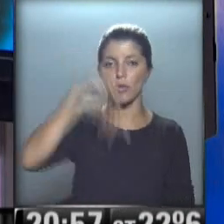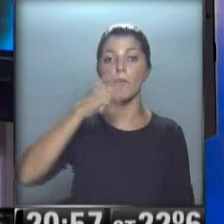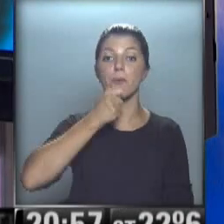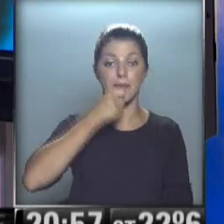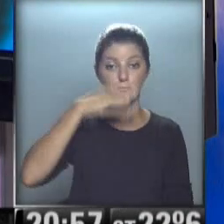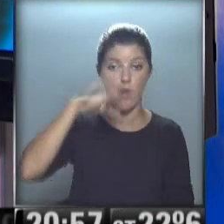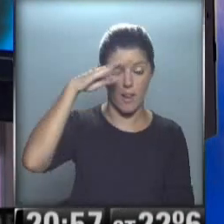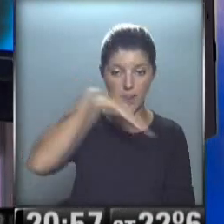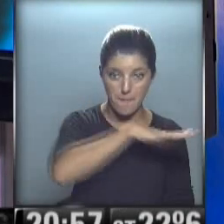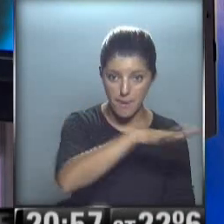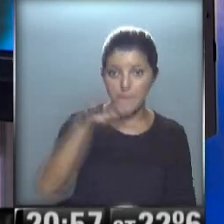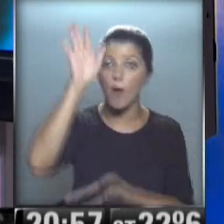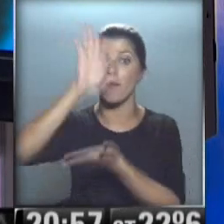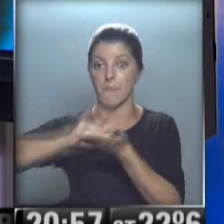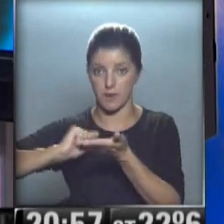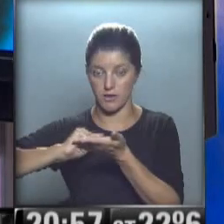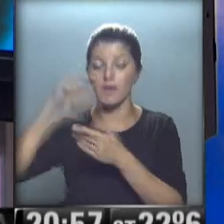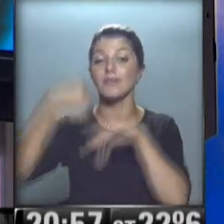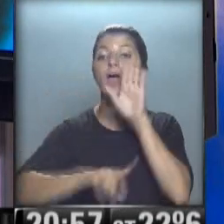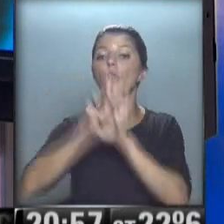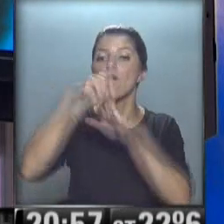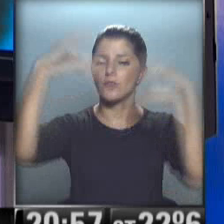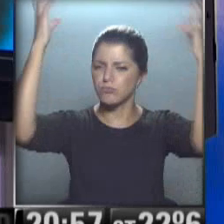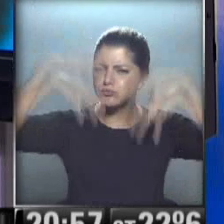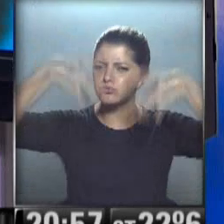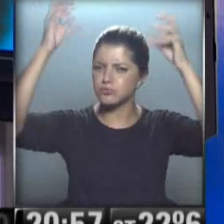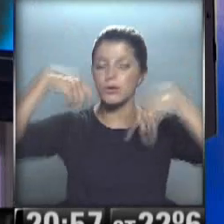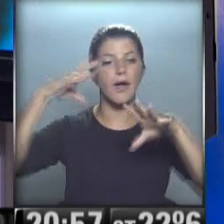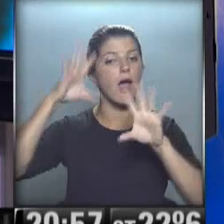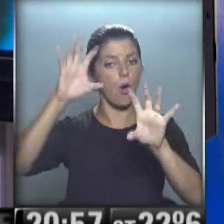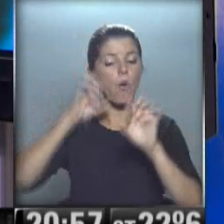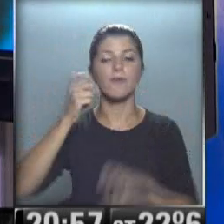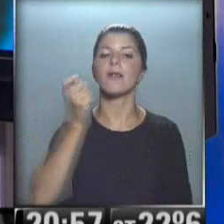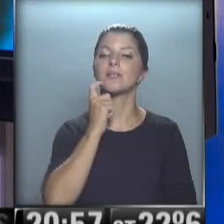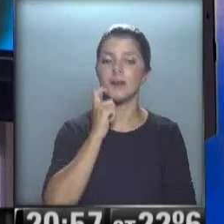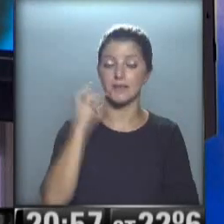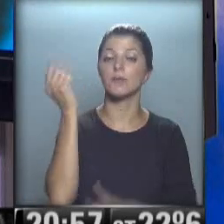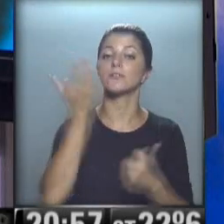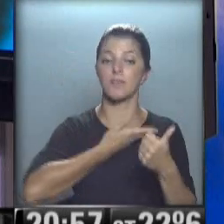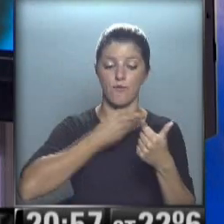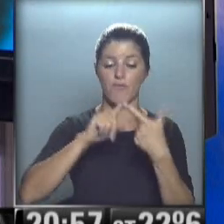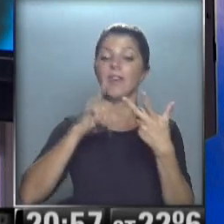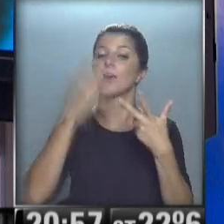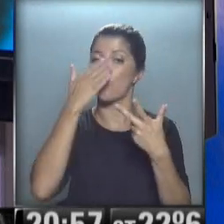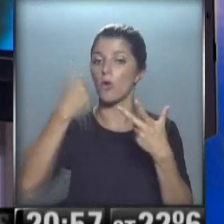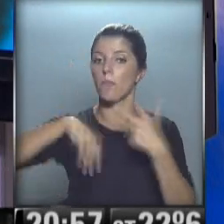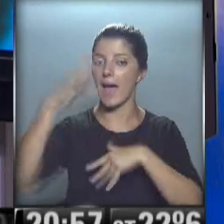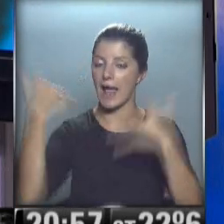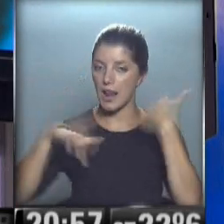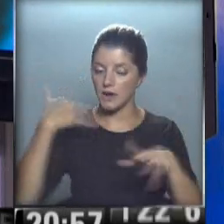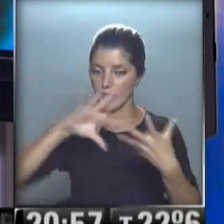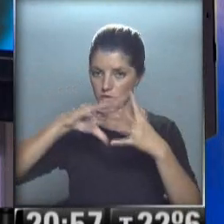Bahía Blanca. El norte con lluvias y tormentas. Recuerden, Entre Ríos, Santa Fe y Córdoba en alerta meteorológico en este